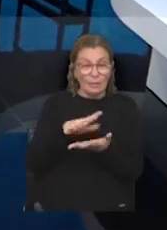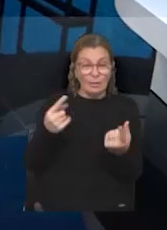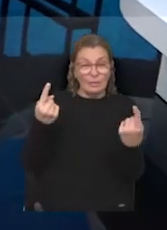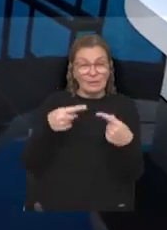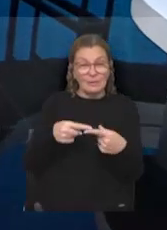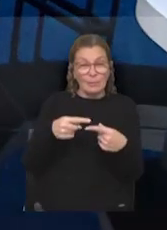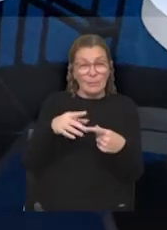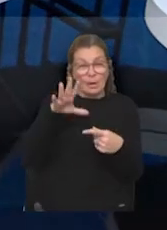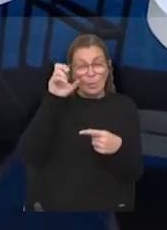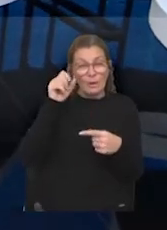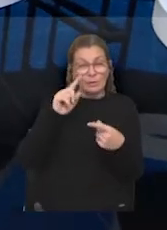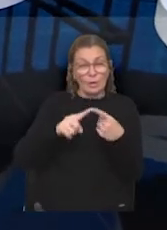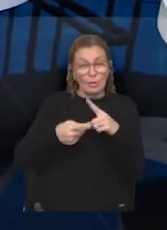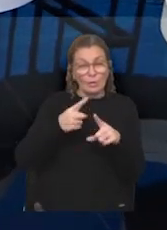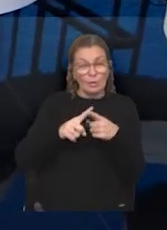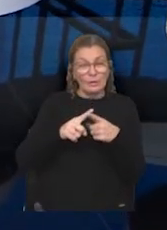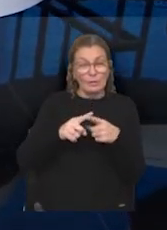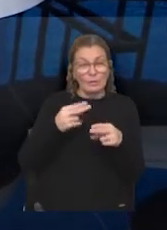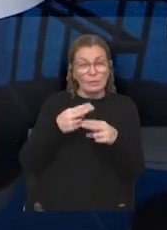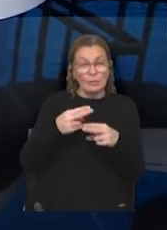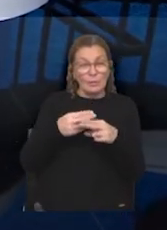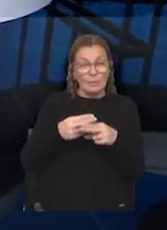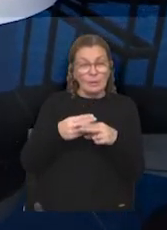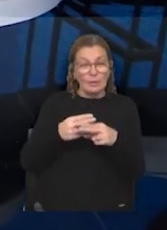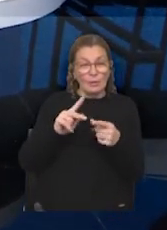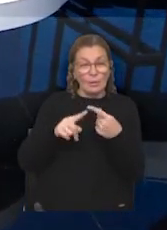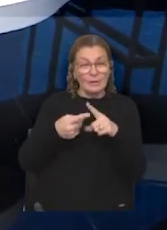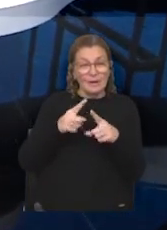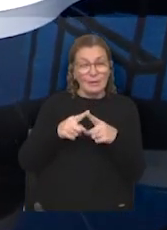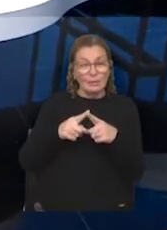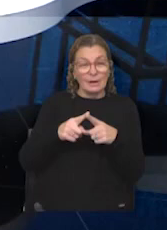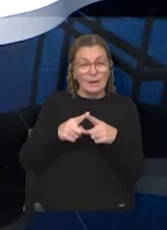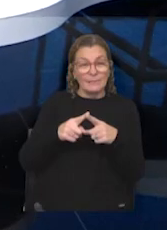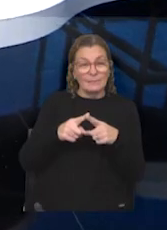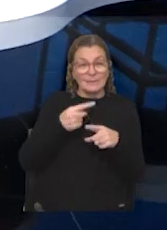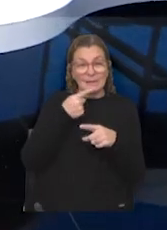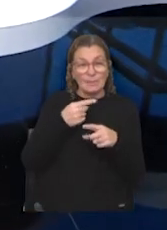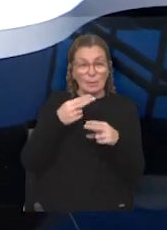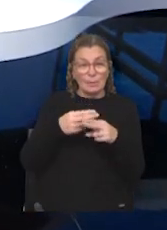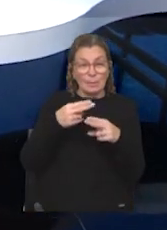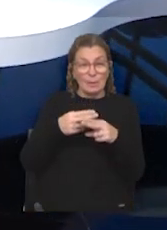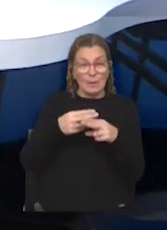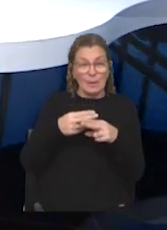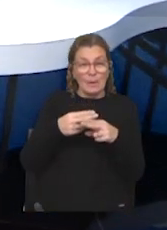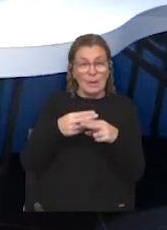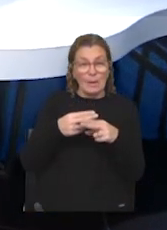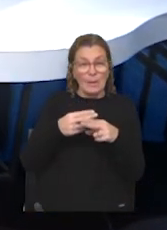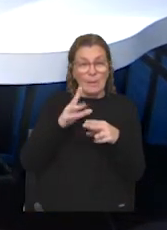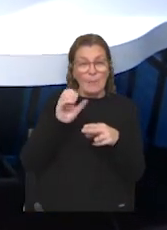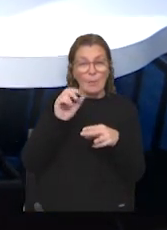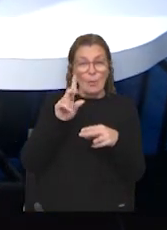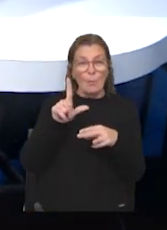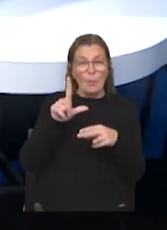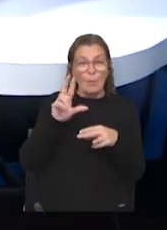acuerdo el nombre de la coordinadora si tenía que ser una coordinadora de ollas populares a seca dijimos que fuera coordinadora popular y solidaria porque